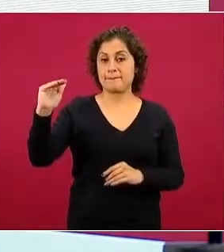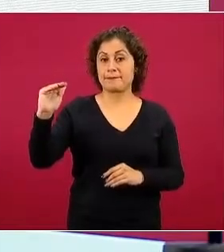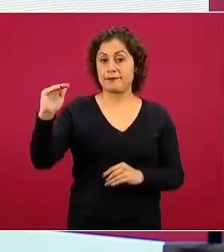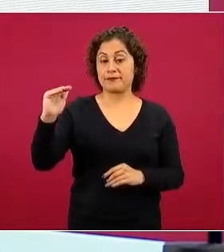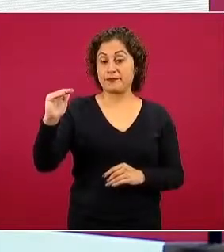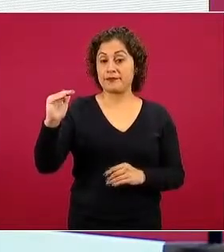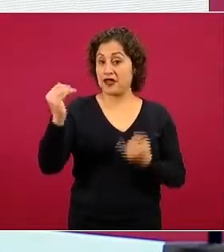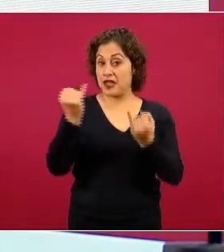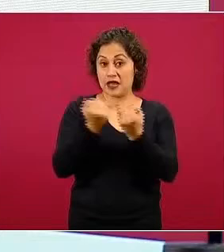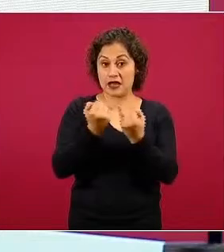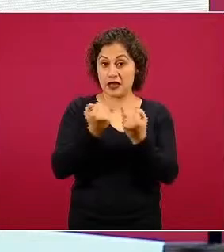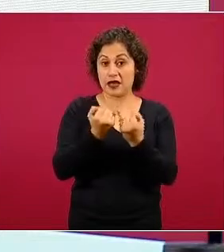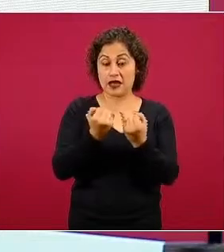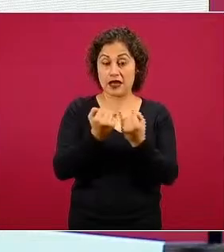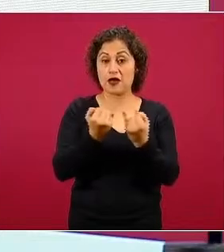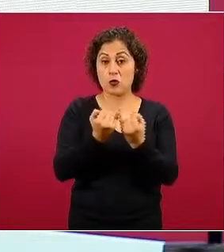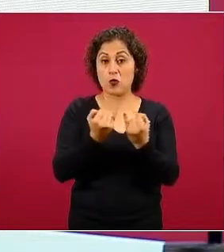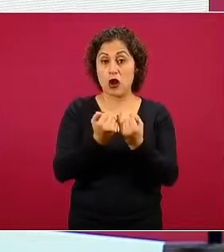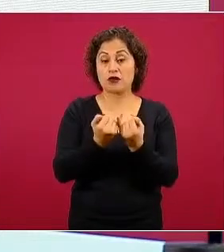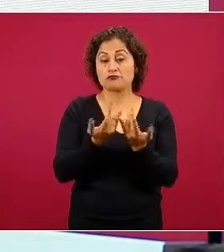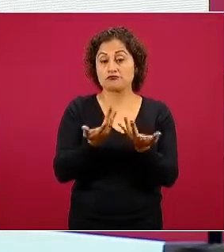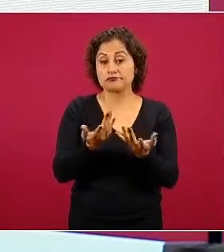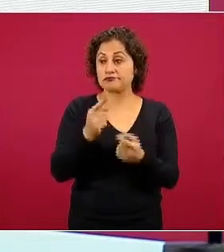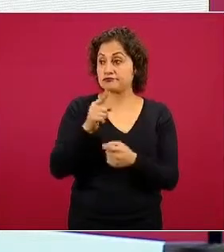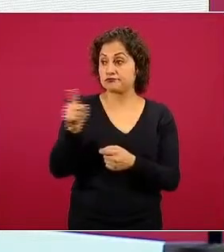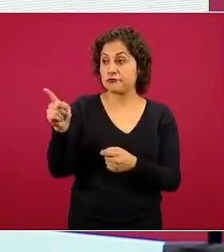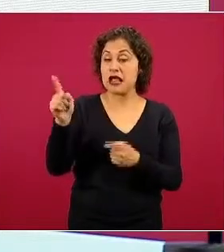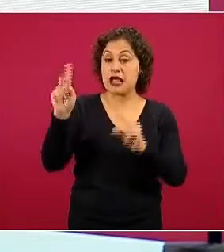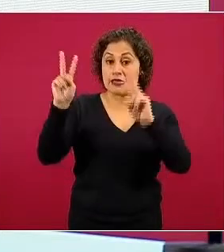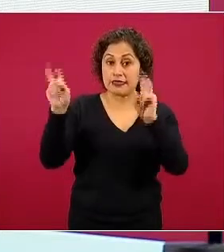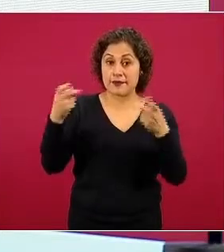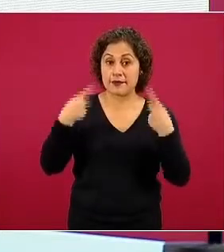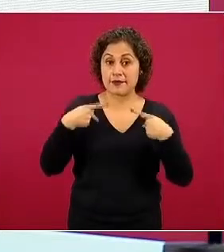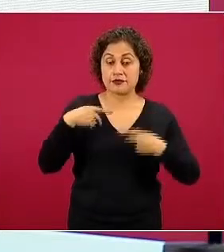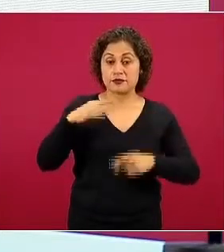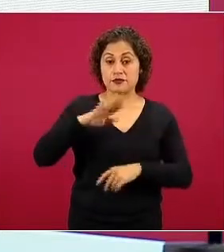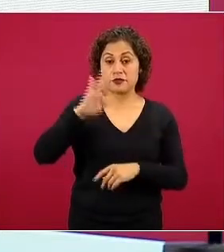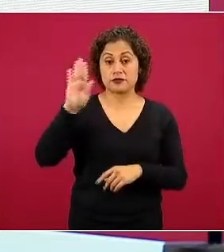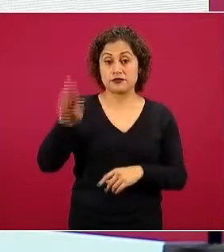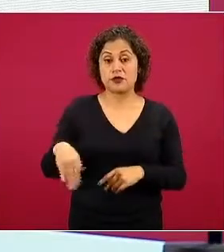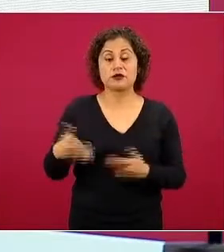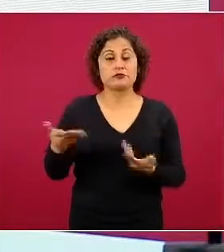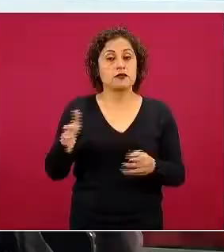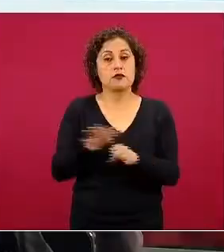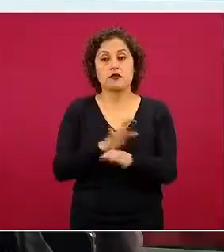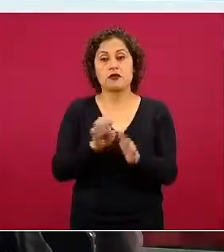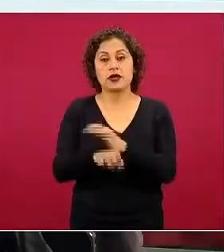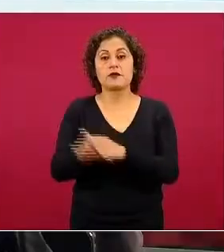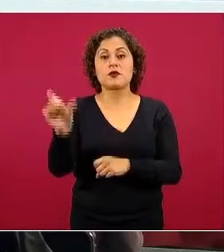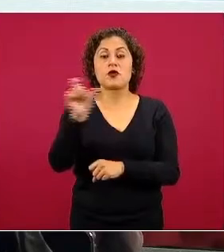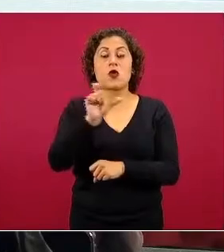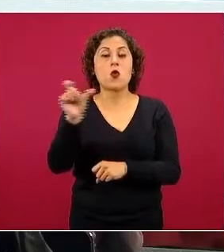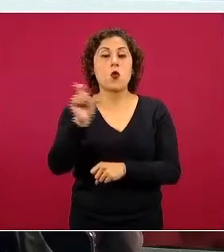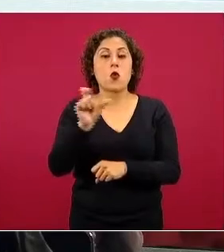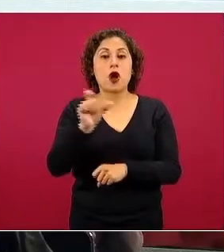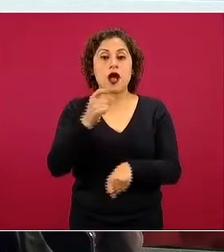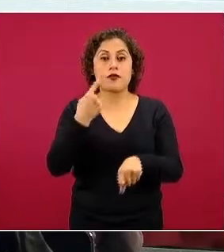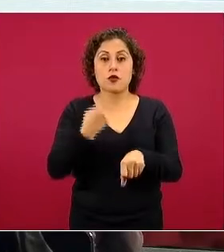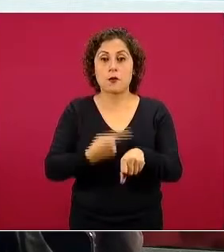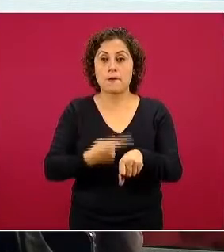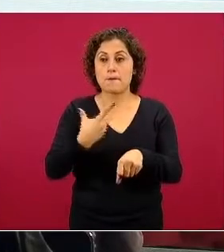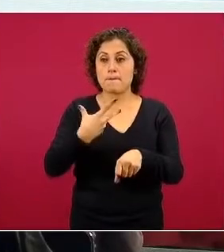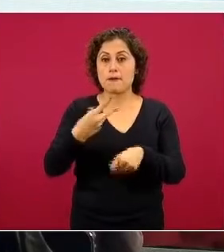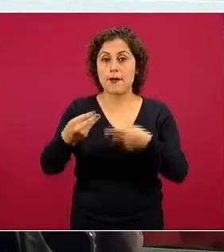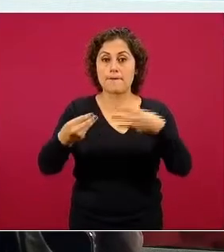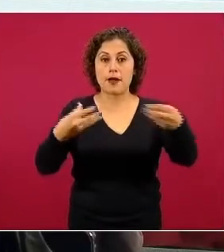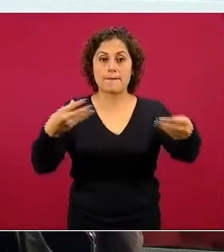que desafortunadamente pierden la vida cuando hay un incremento en la actividad